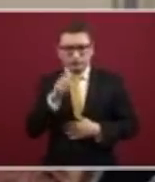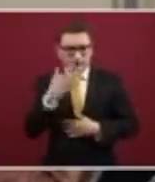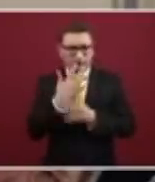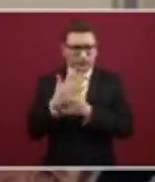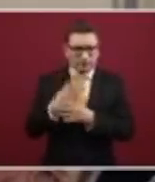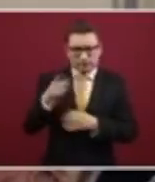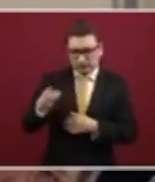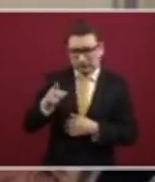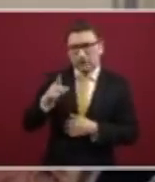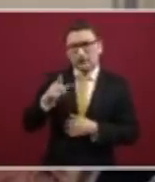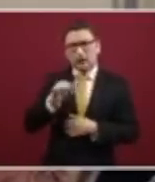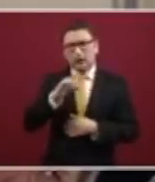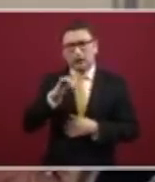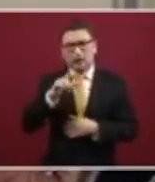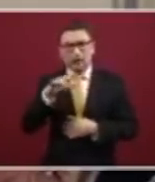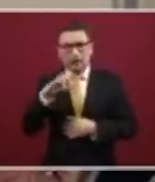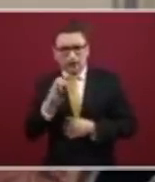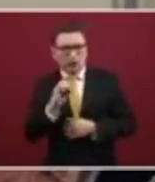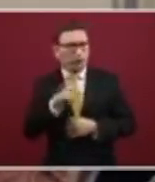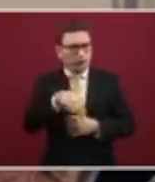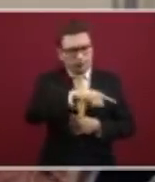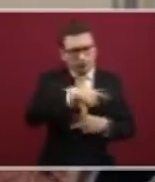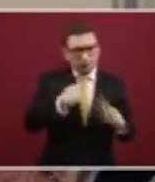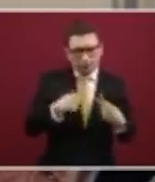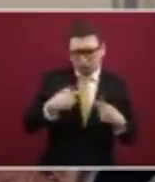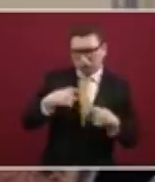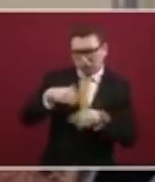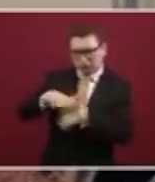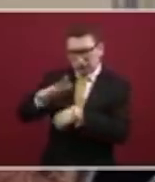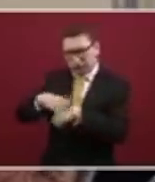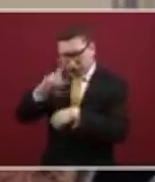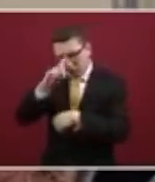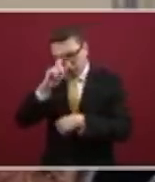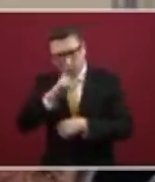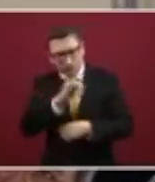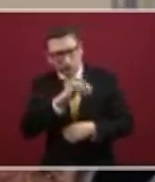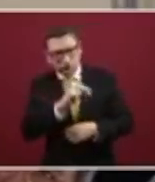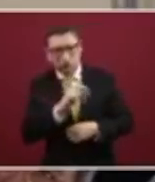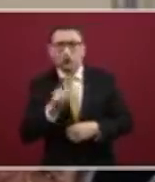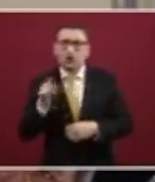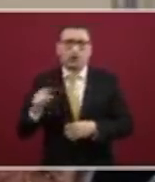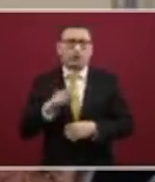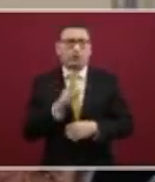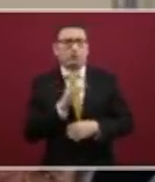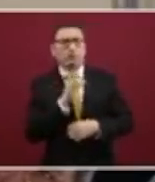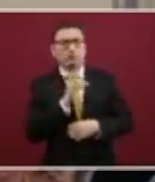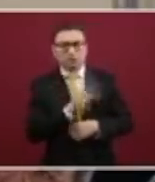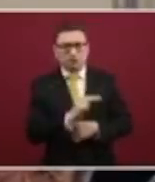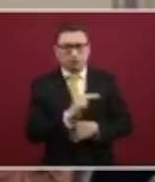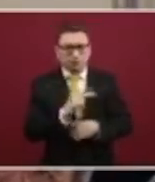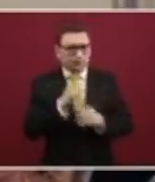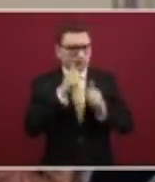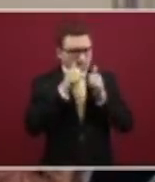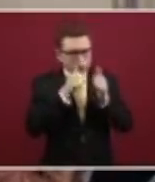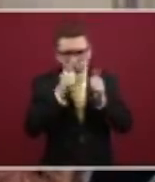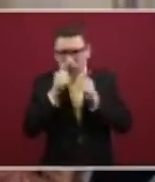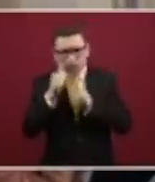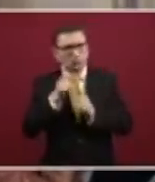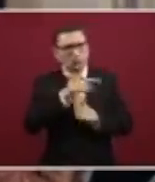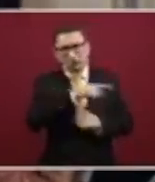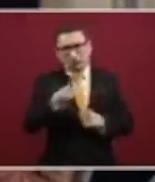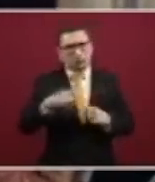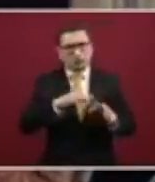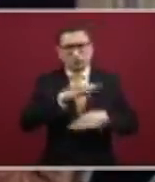escucha recomendaciones o críticas de sus cercanos? Se responde, no, es un hombre que oye con respeto a sus colaboradores